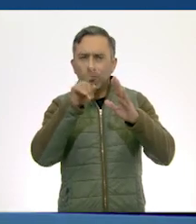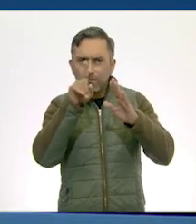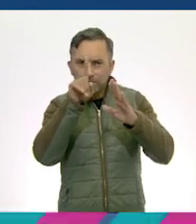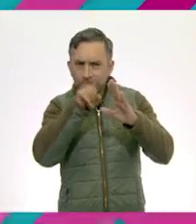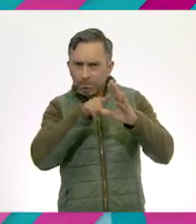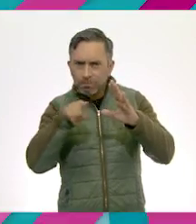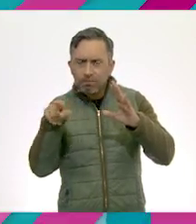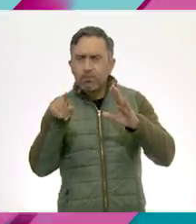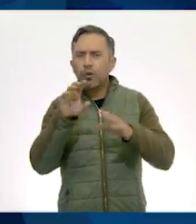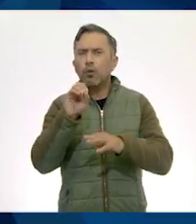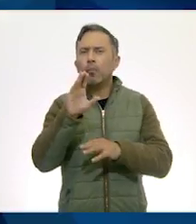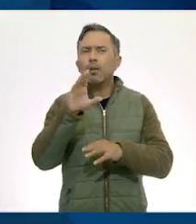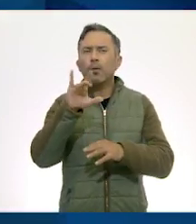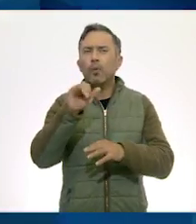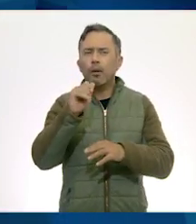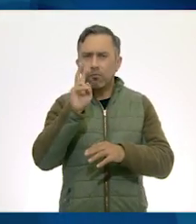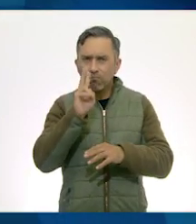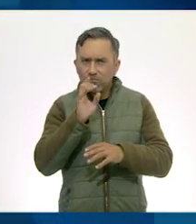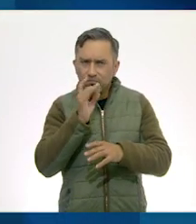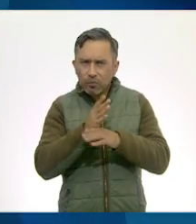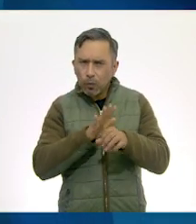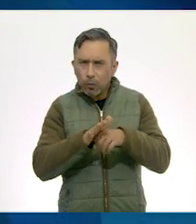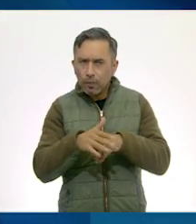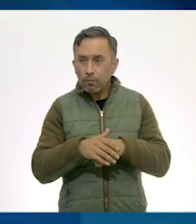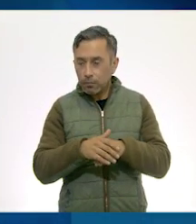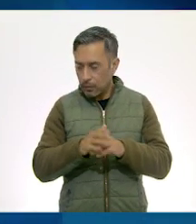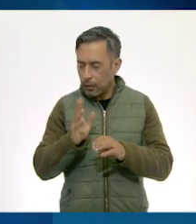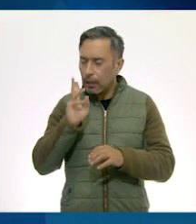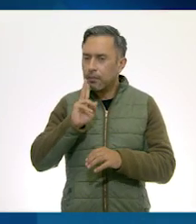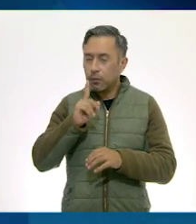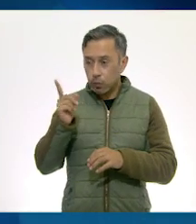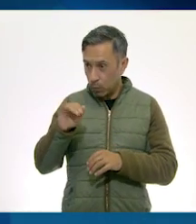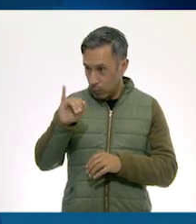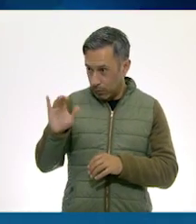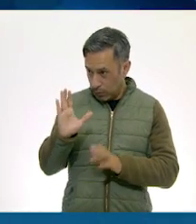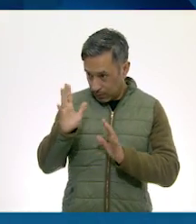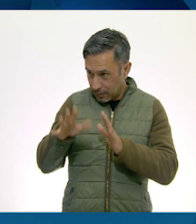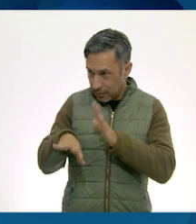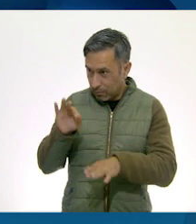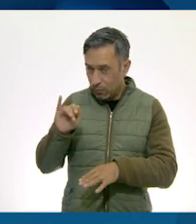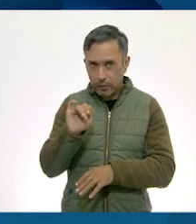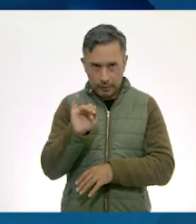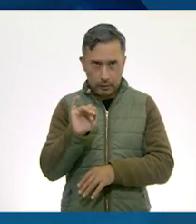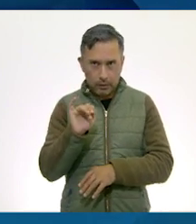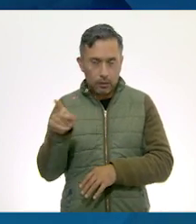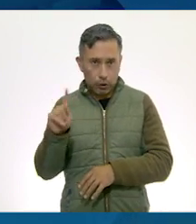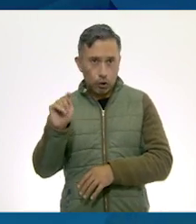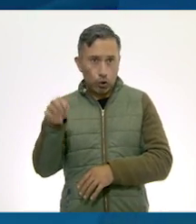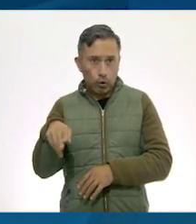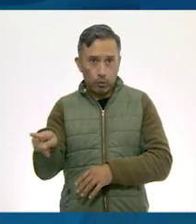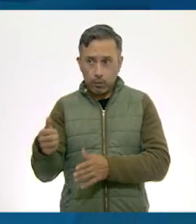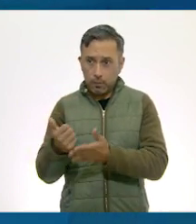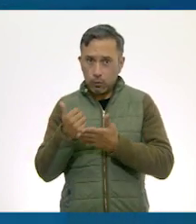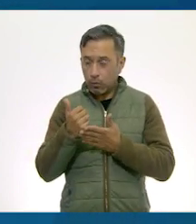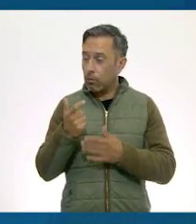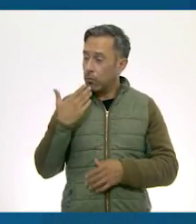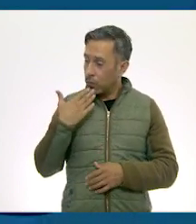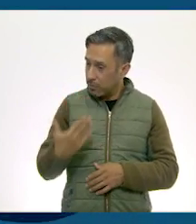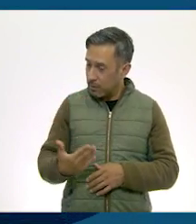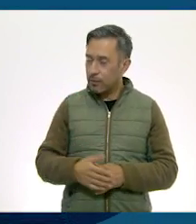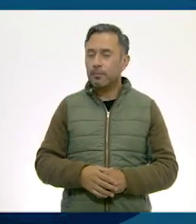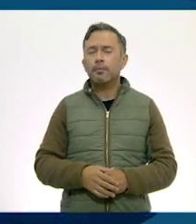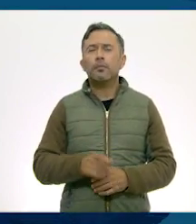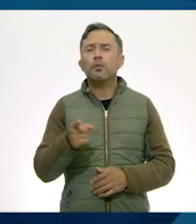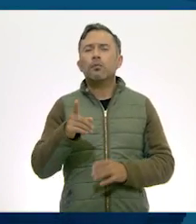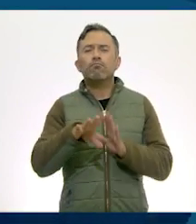verlas. ¿Tú también ya las encontraste, Juan Carlos? Sí, también, me ayudó Ton. Ah, muy bien. Y también